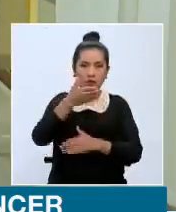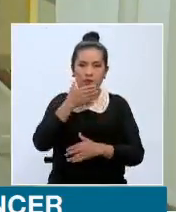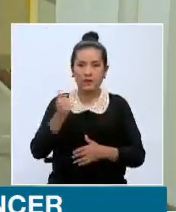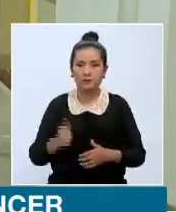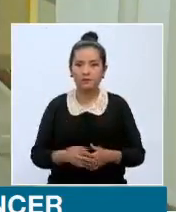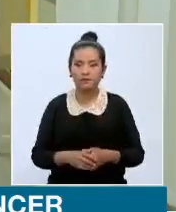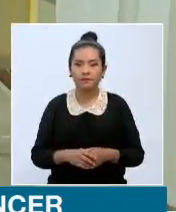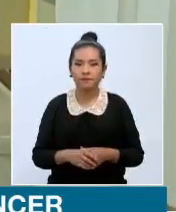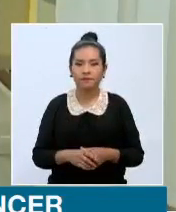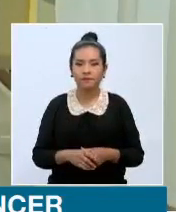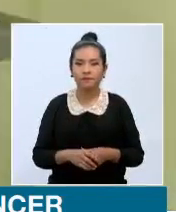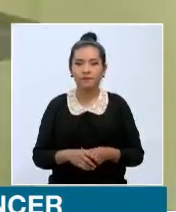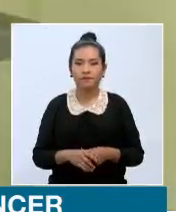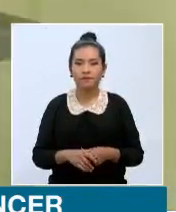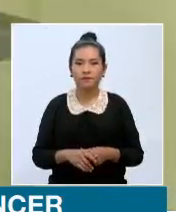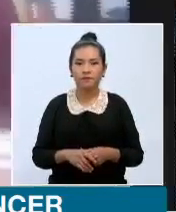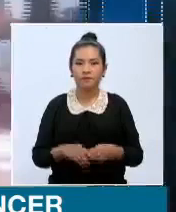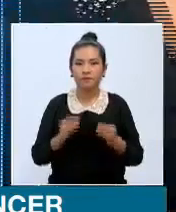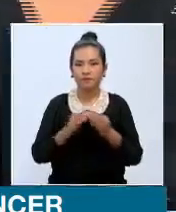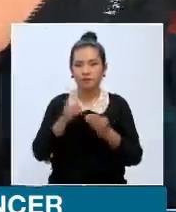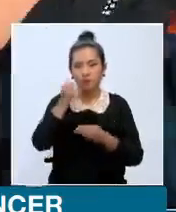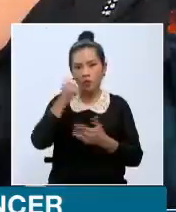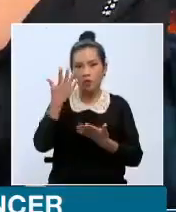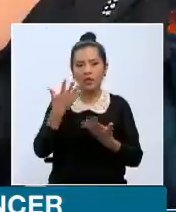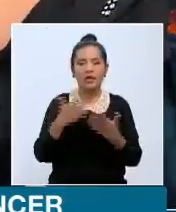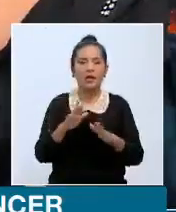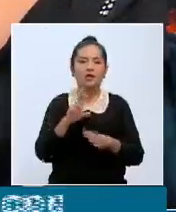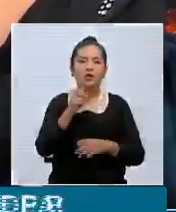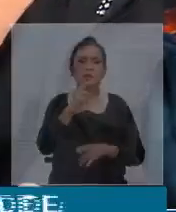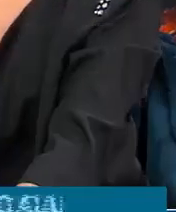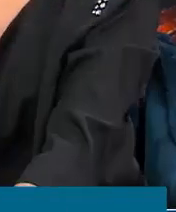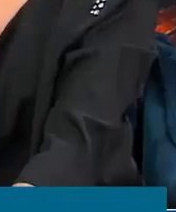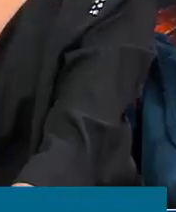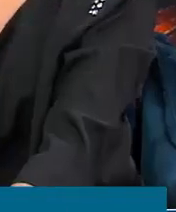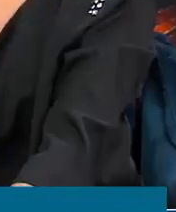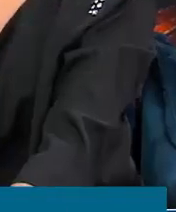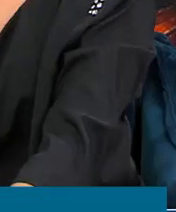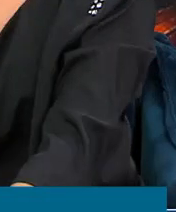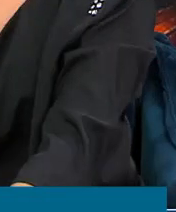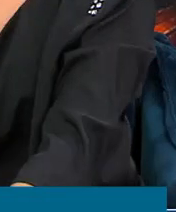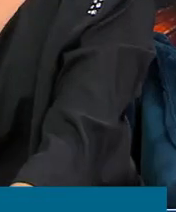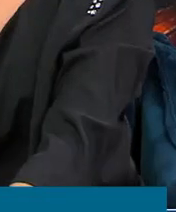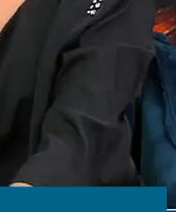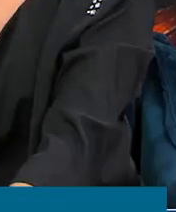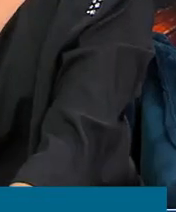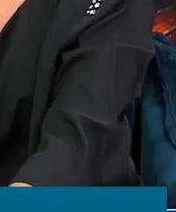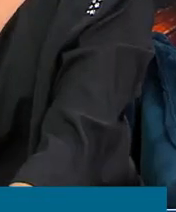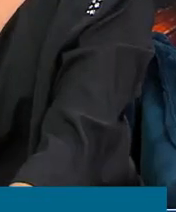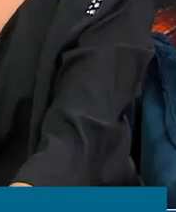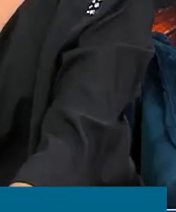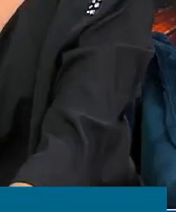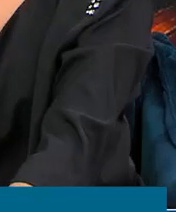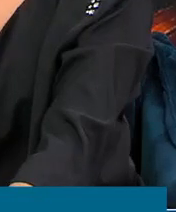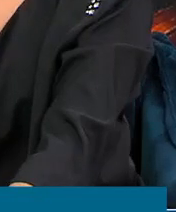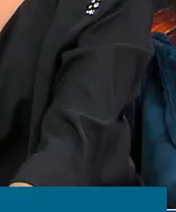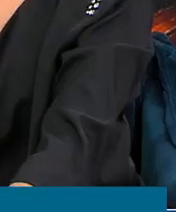Rosario Calle, presidente de la Asociación de Pacientes con Cáncer, ha sido un gusto conversar con usted, hasta la próxima, buenas